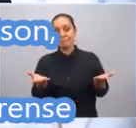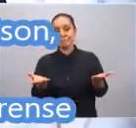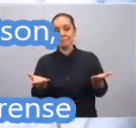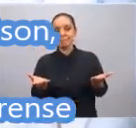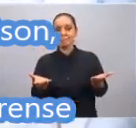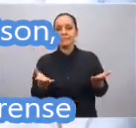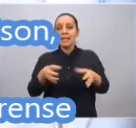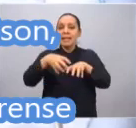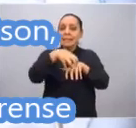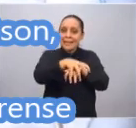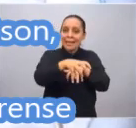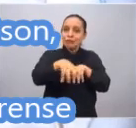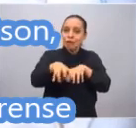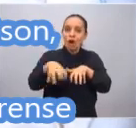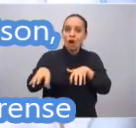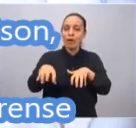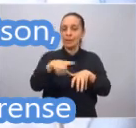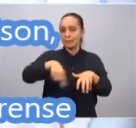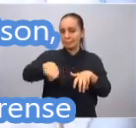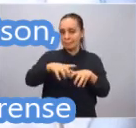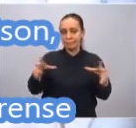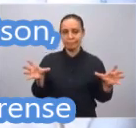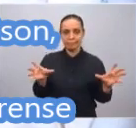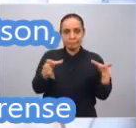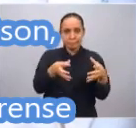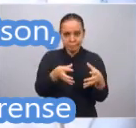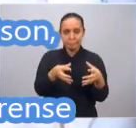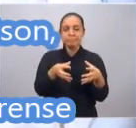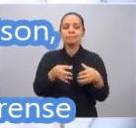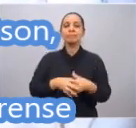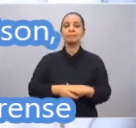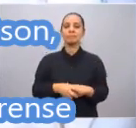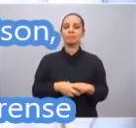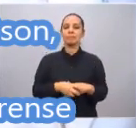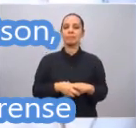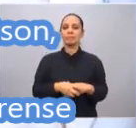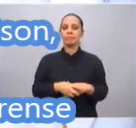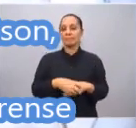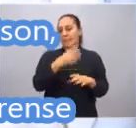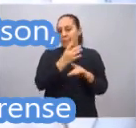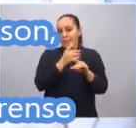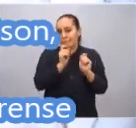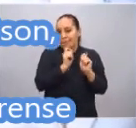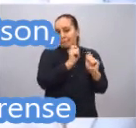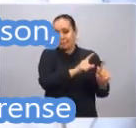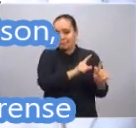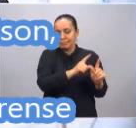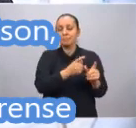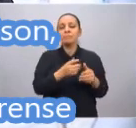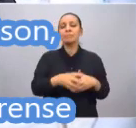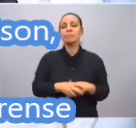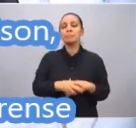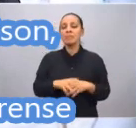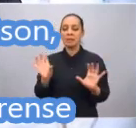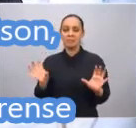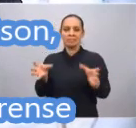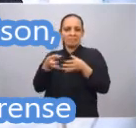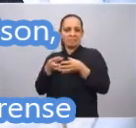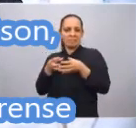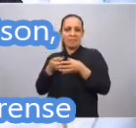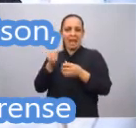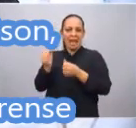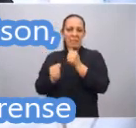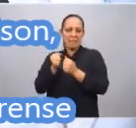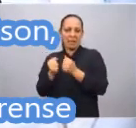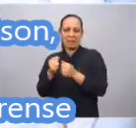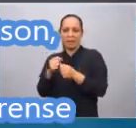a los sectores concentrados, como corresponde a los sectores donde unas pocas empresas